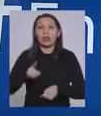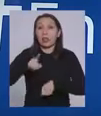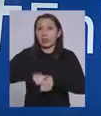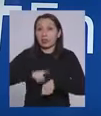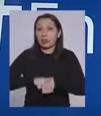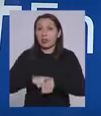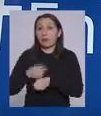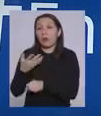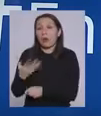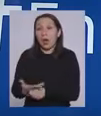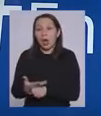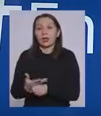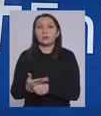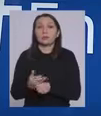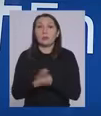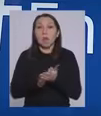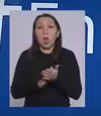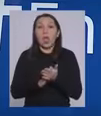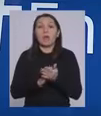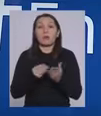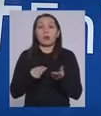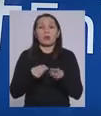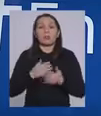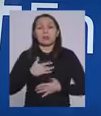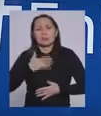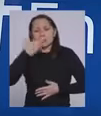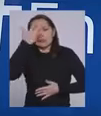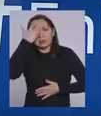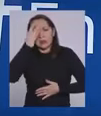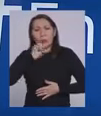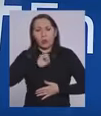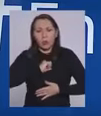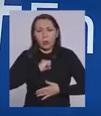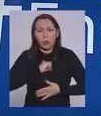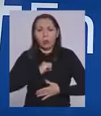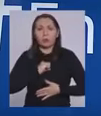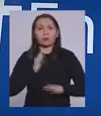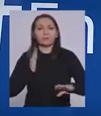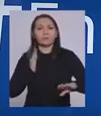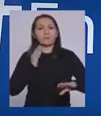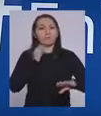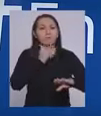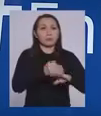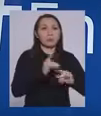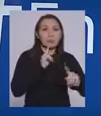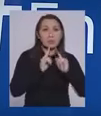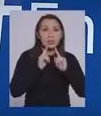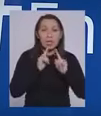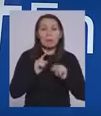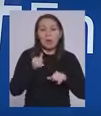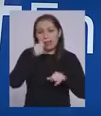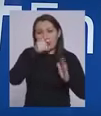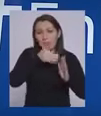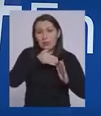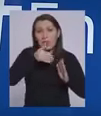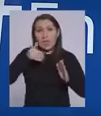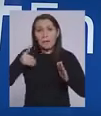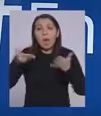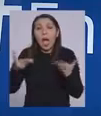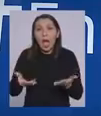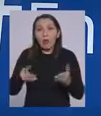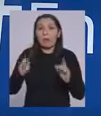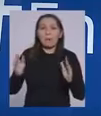tiempo que existe entre la presentación de los síntomas y la realización del examen es el tiempo que ahora